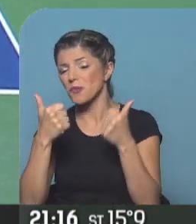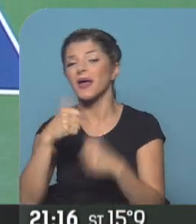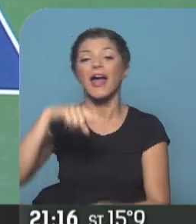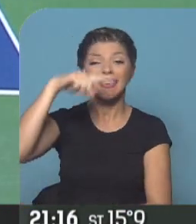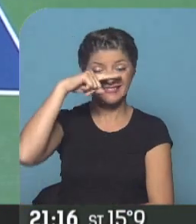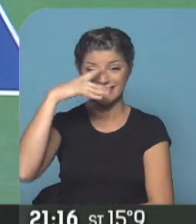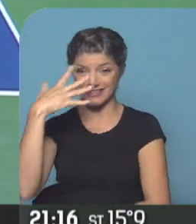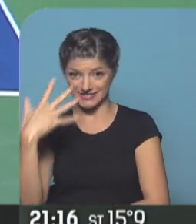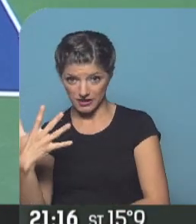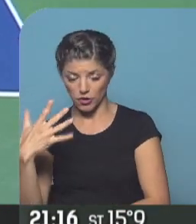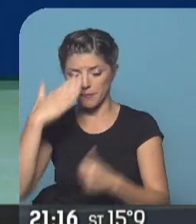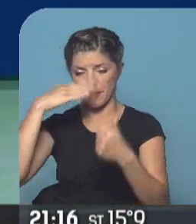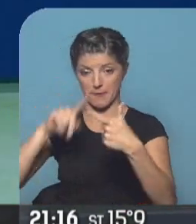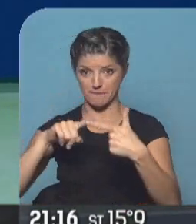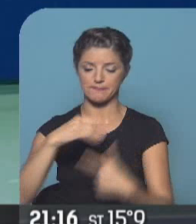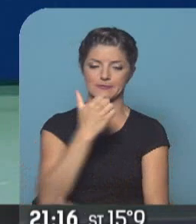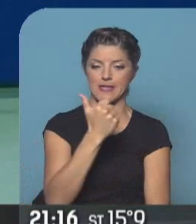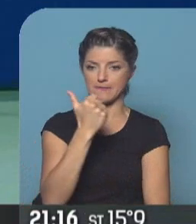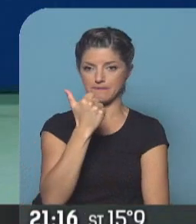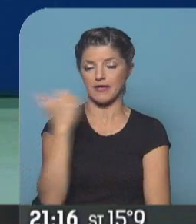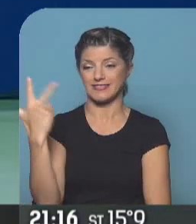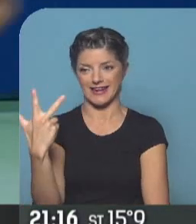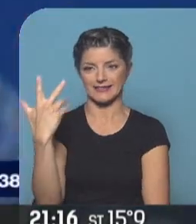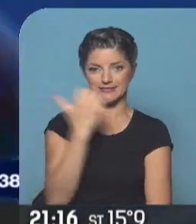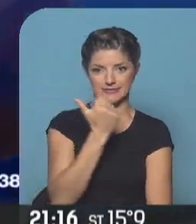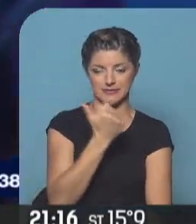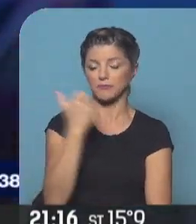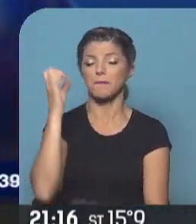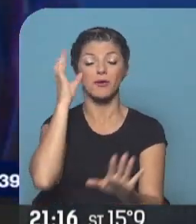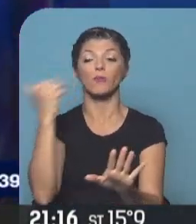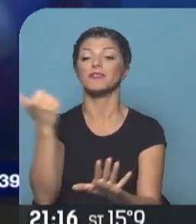set. Cayó en el segundo 6-3 cuando Federer